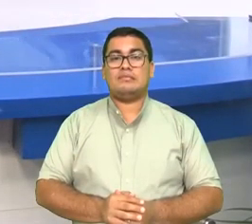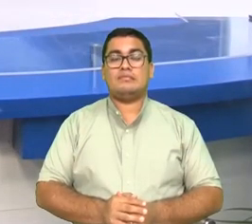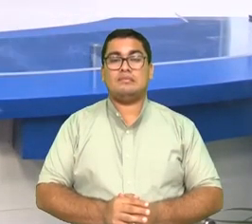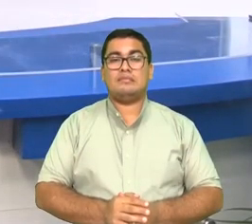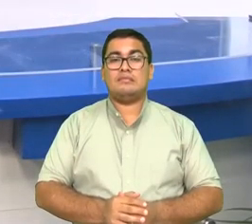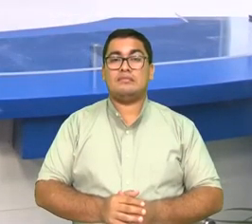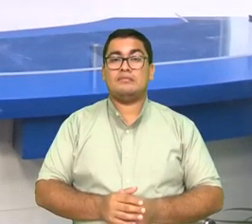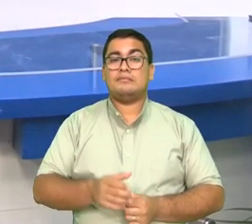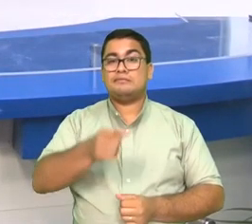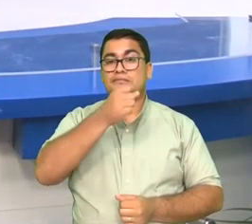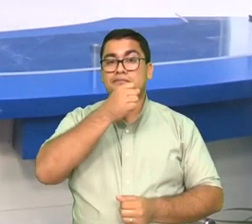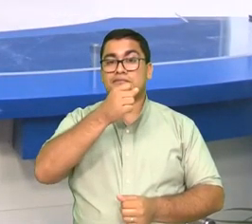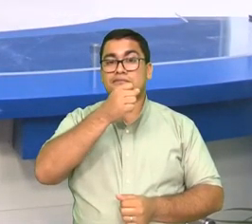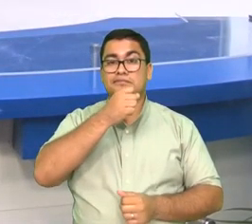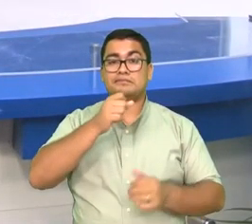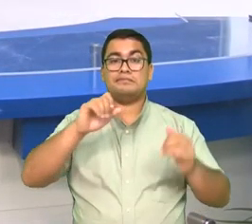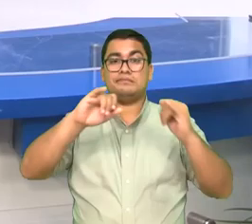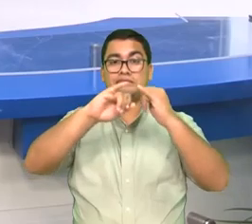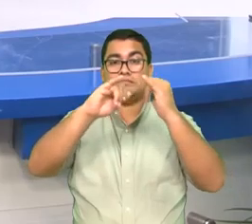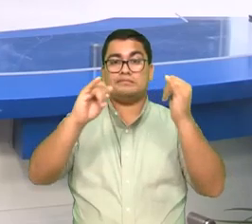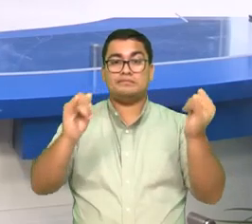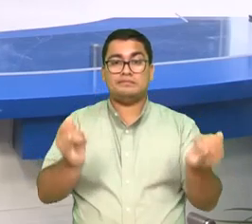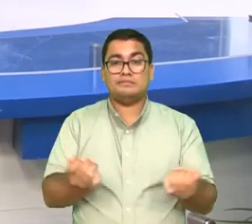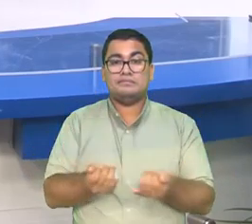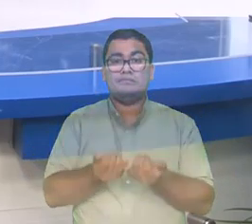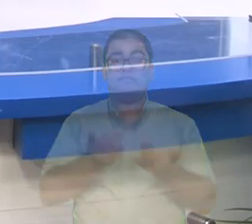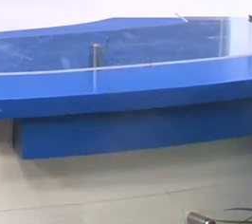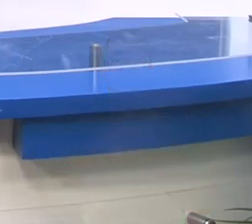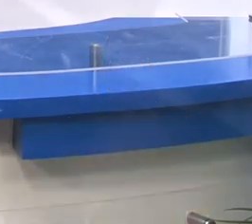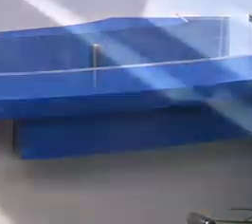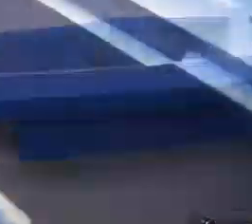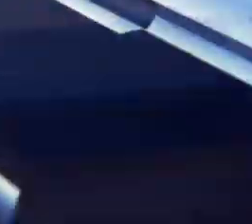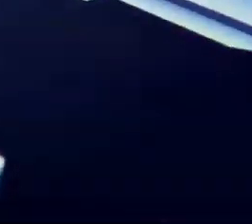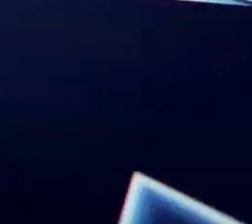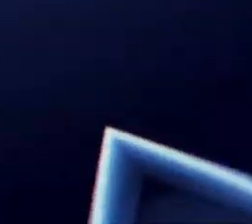A continuación, las noticias de índole internacional.